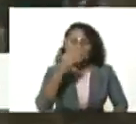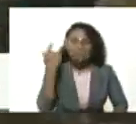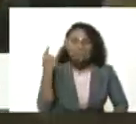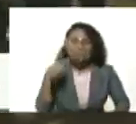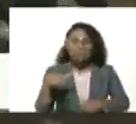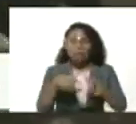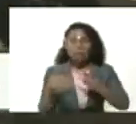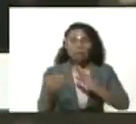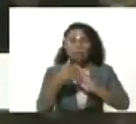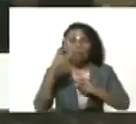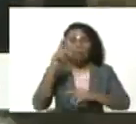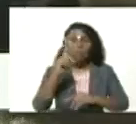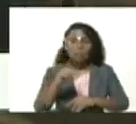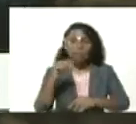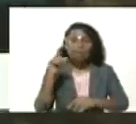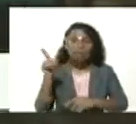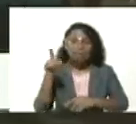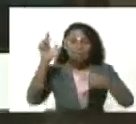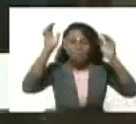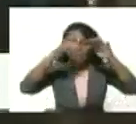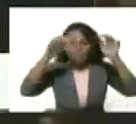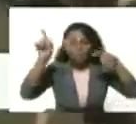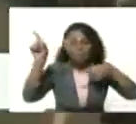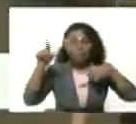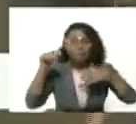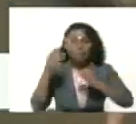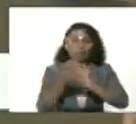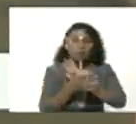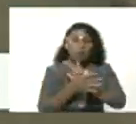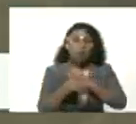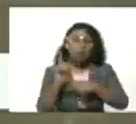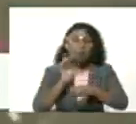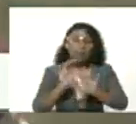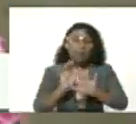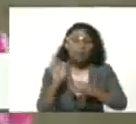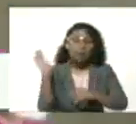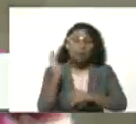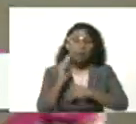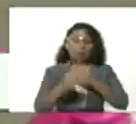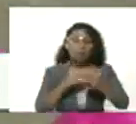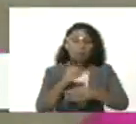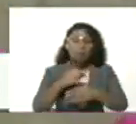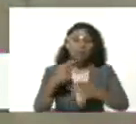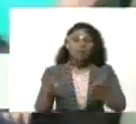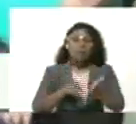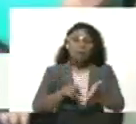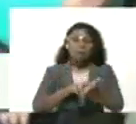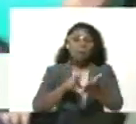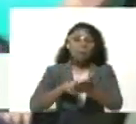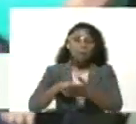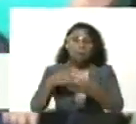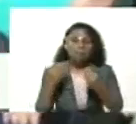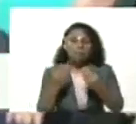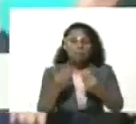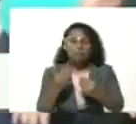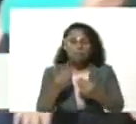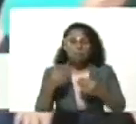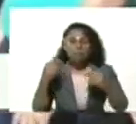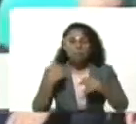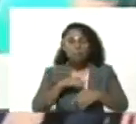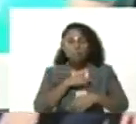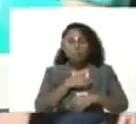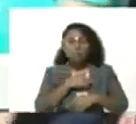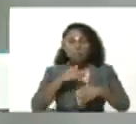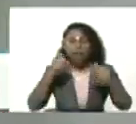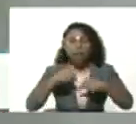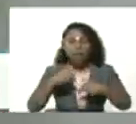fue afectada también por este fenómeno. Ya viene haciéndose recurrente, como usted lo estaba explicando hace un momento, y nosotros